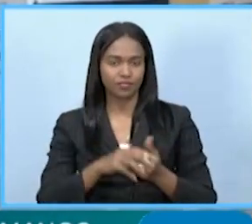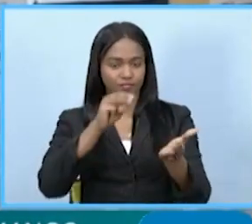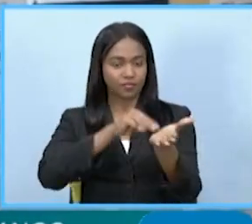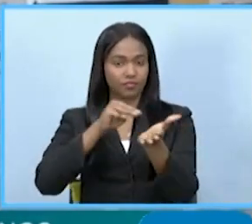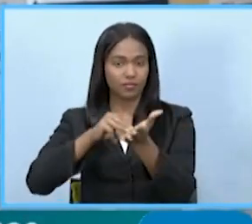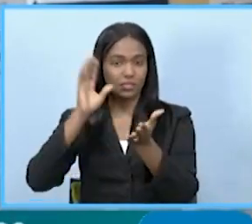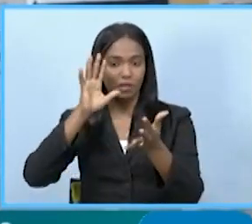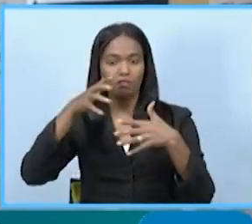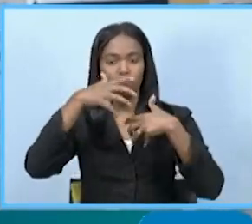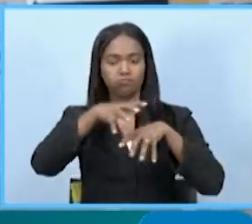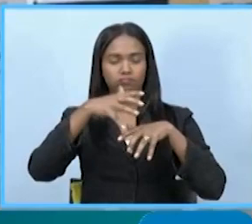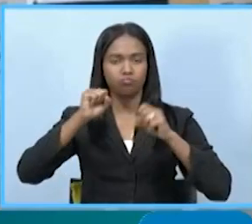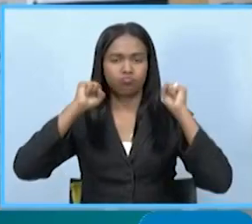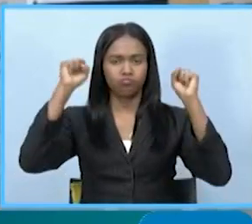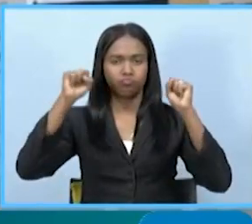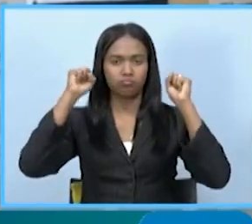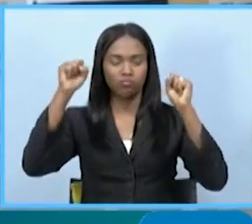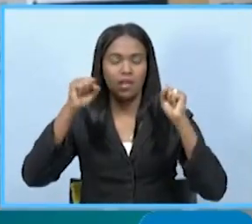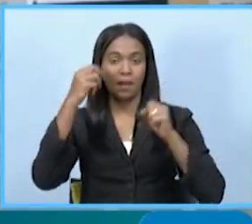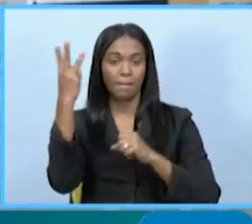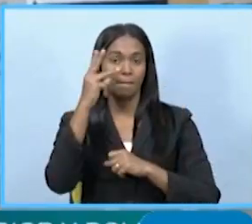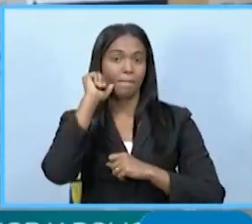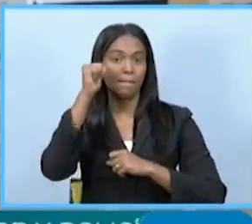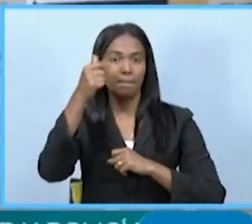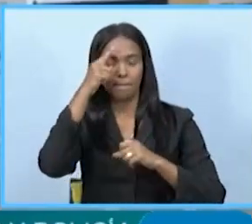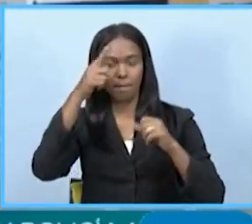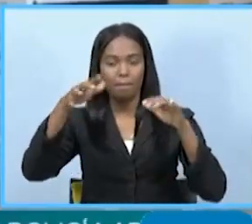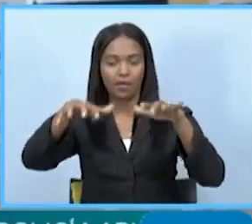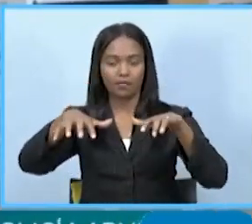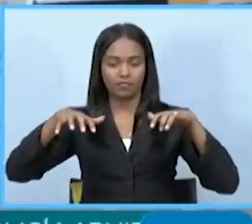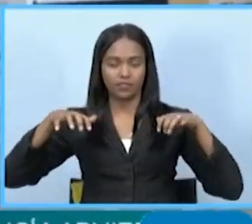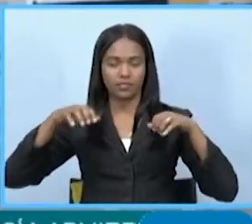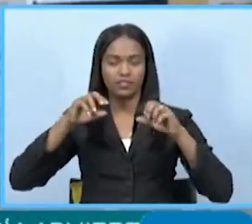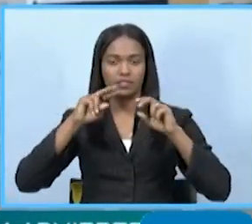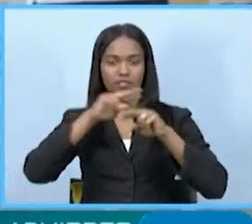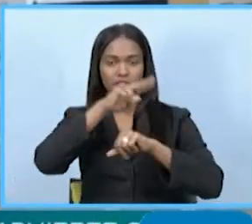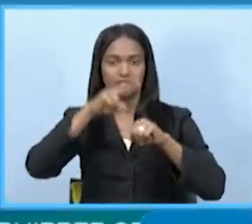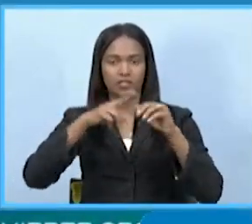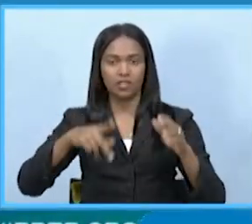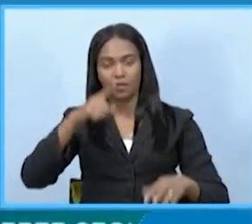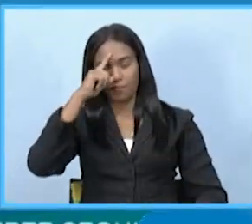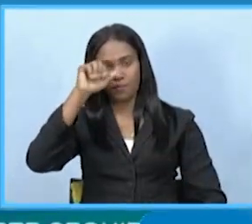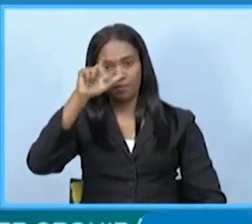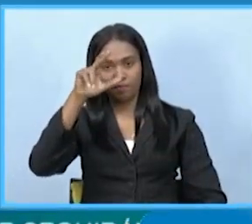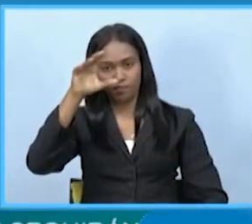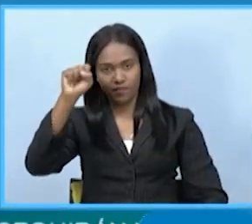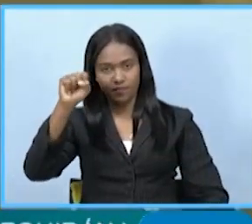Médicos marcharán este miércoles hacia el Congreso Nacional contra las ARS.